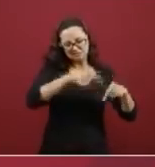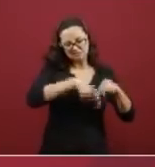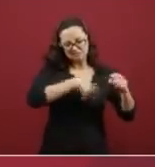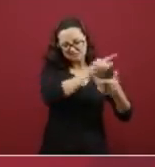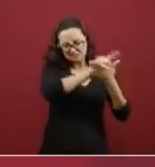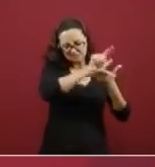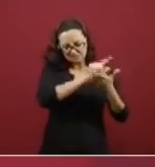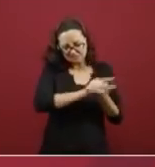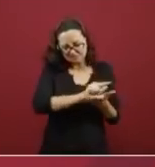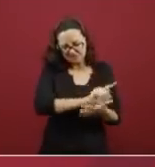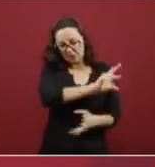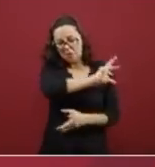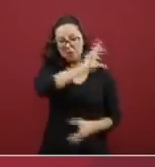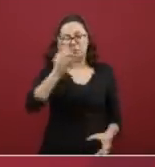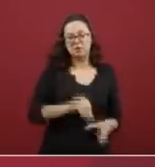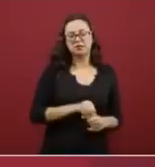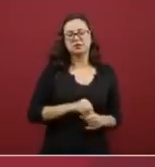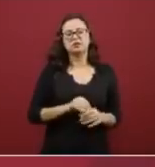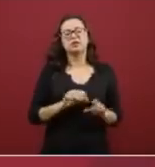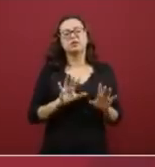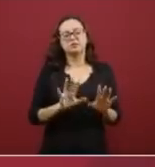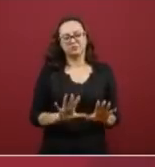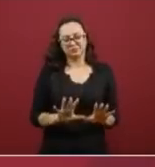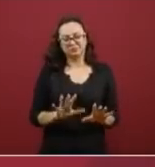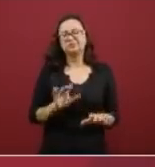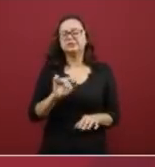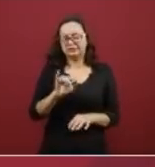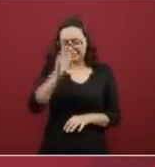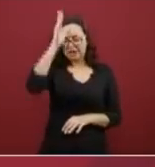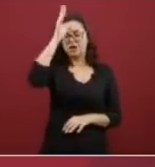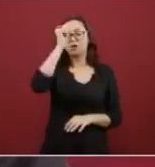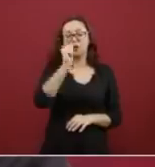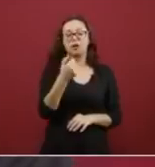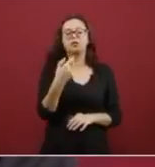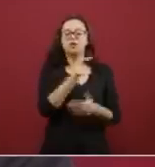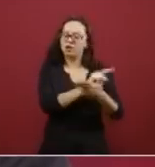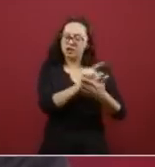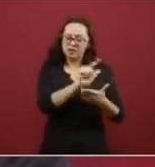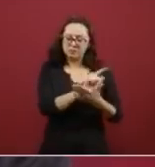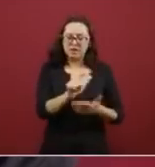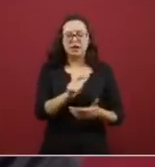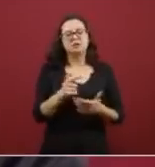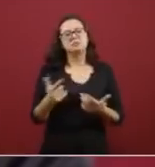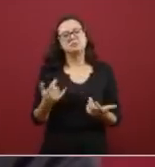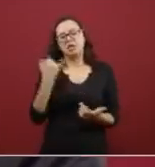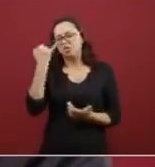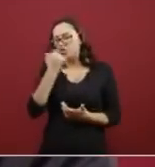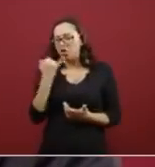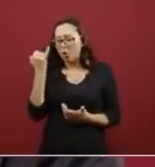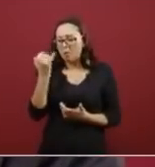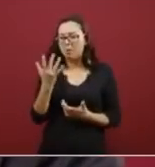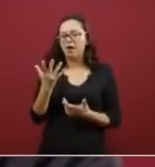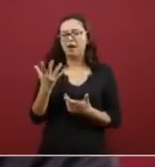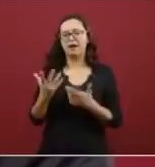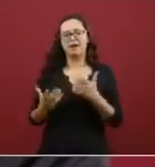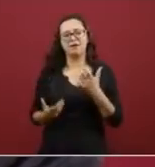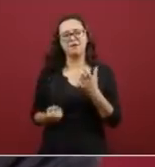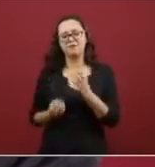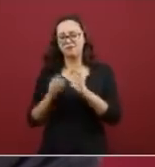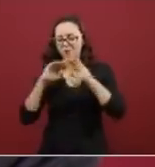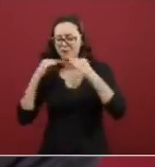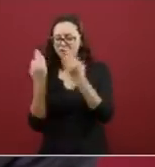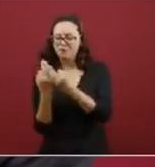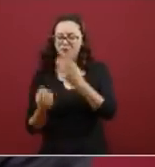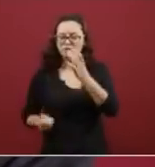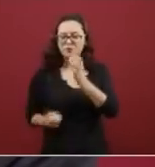poco. Asimismo, previo a su participación en la clausura de la convención bancaria en Acapulco, Guerrero, adelantó que busca auspiciar una